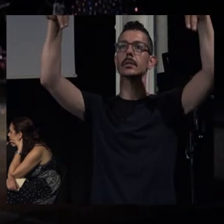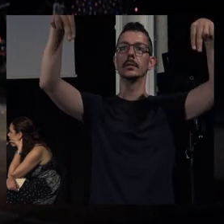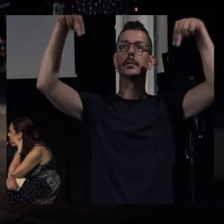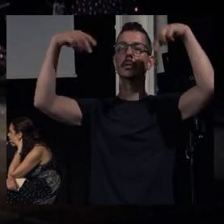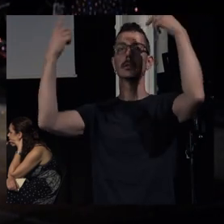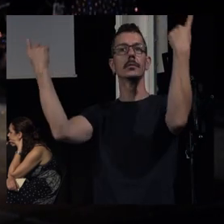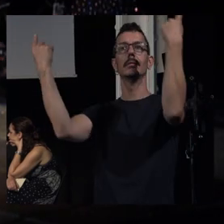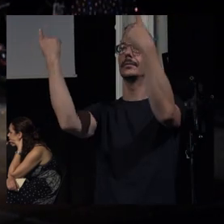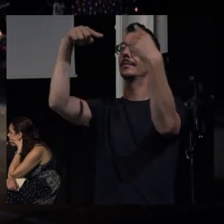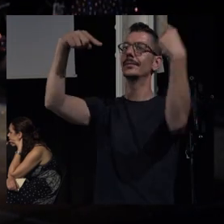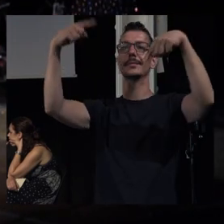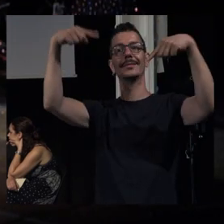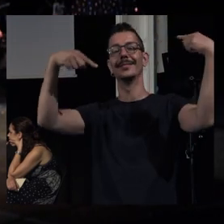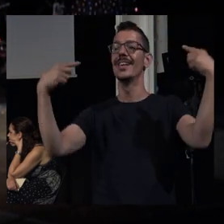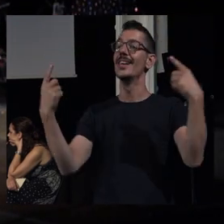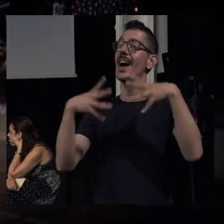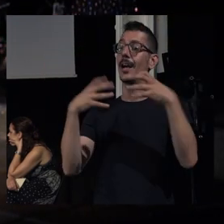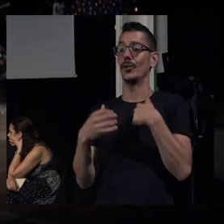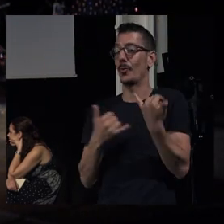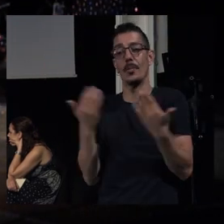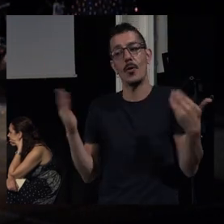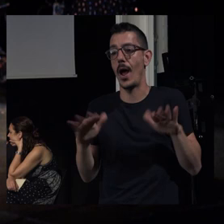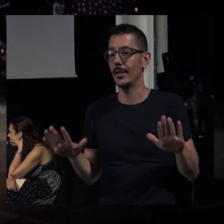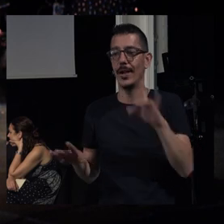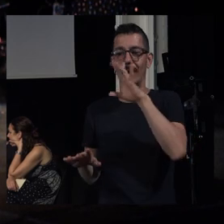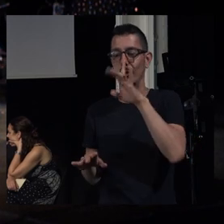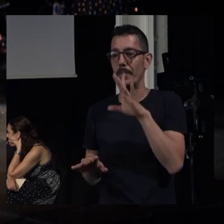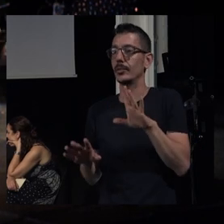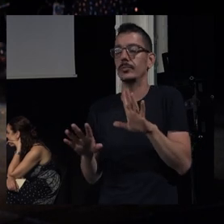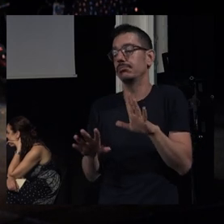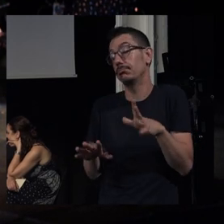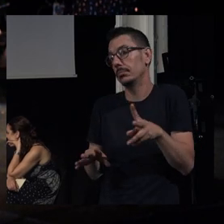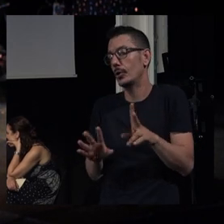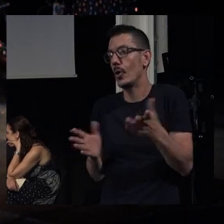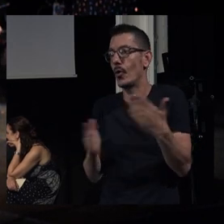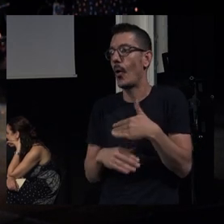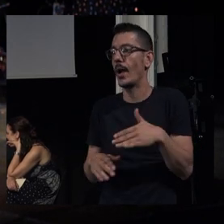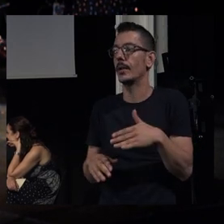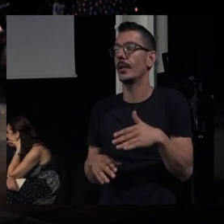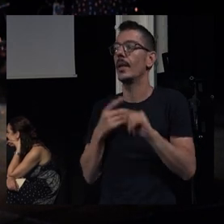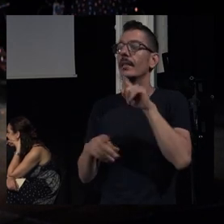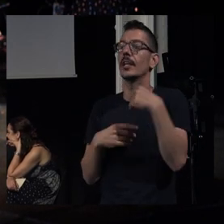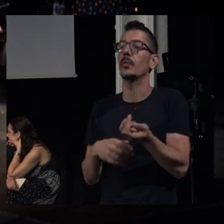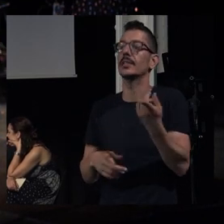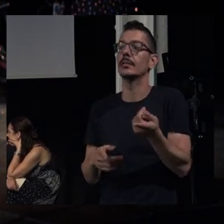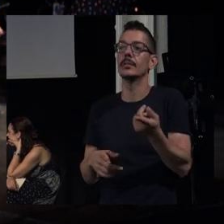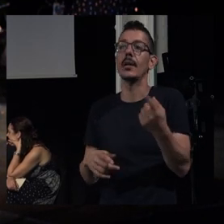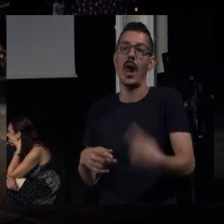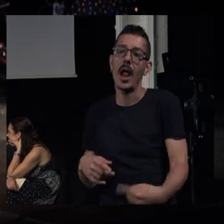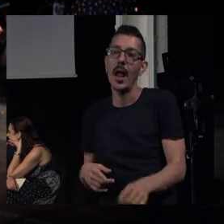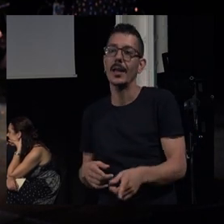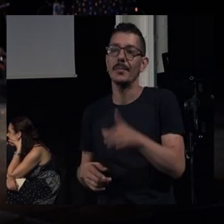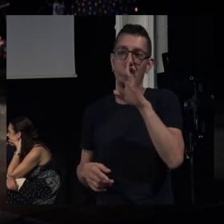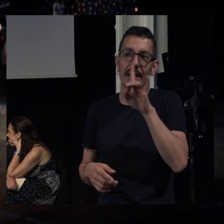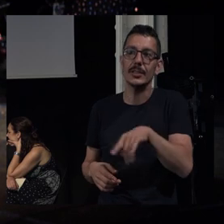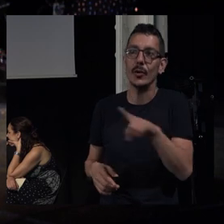penes. Ninguno, en principio. O sea, el sí, ninguno. Luego ya quien lo lleve puesto, pues bueno, ¿no? Pero en